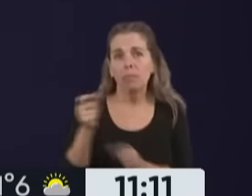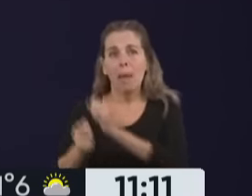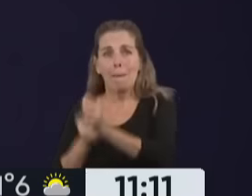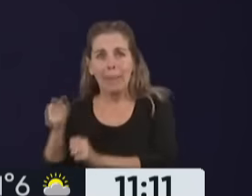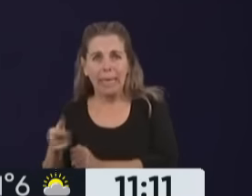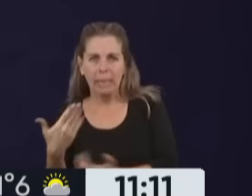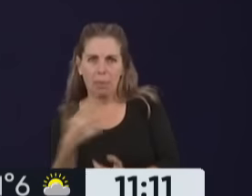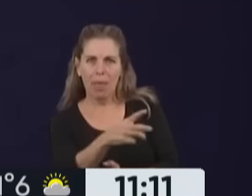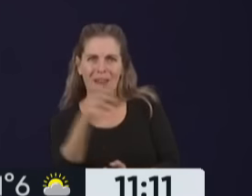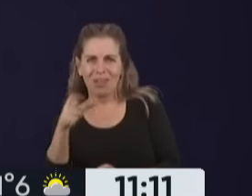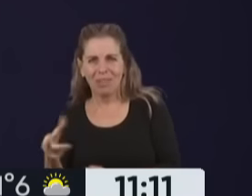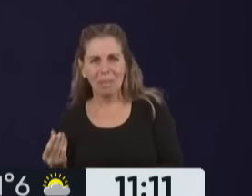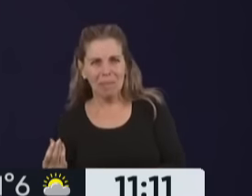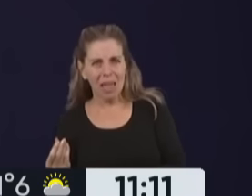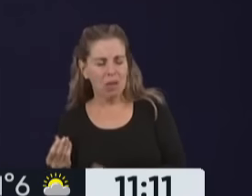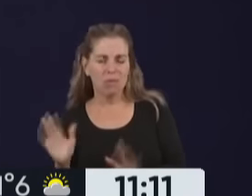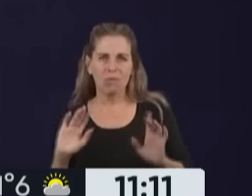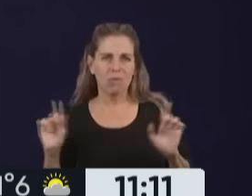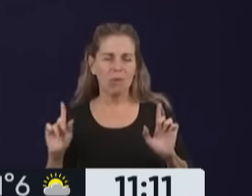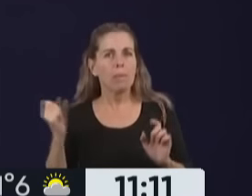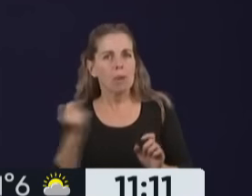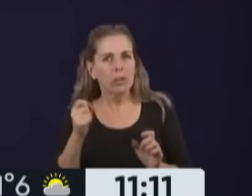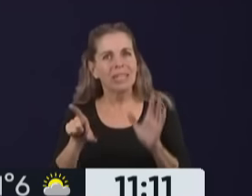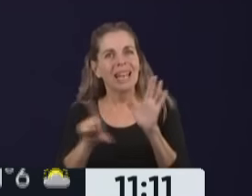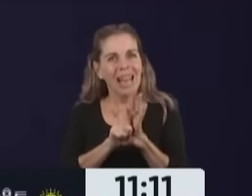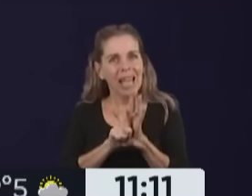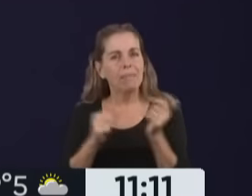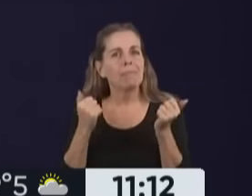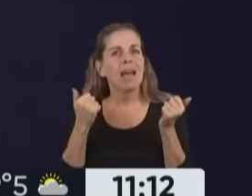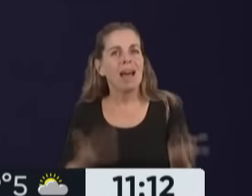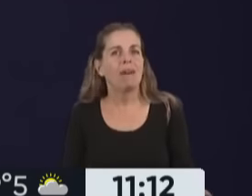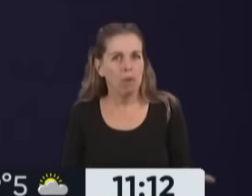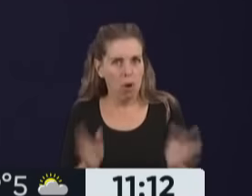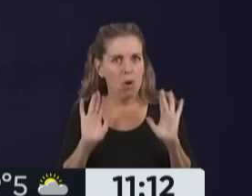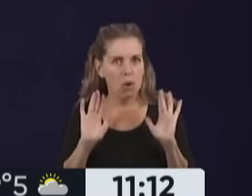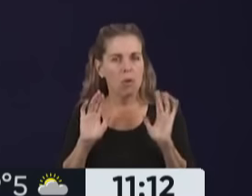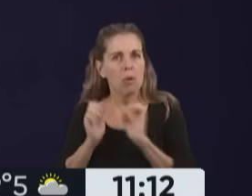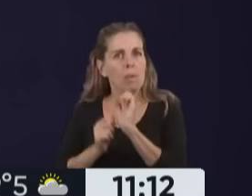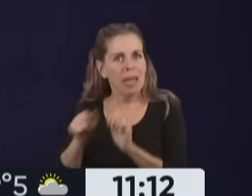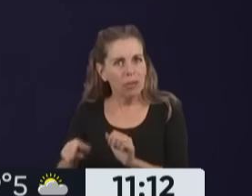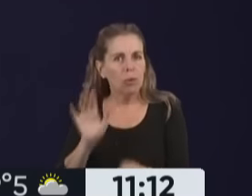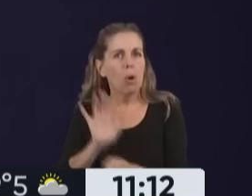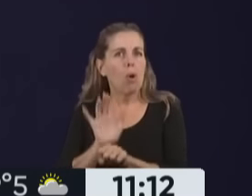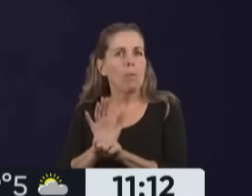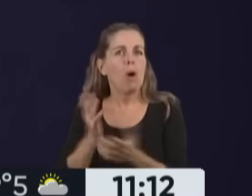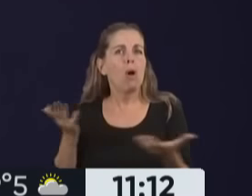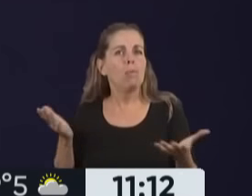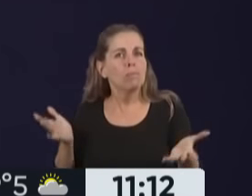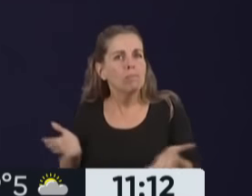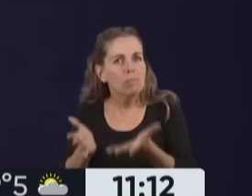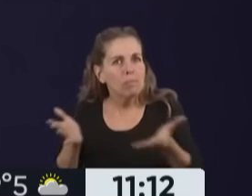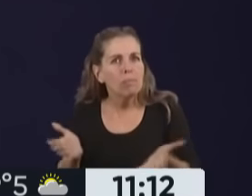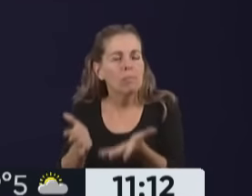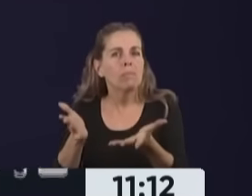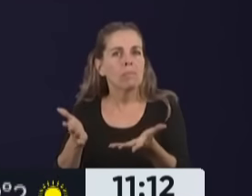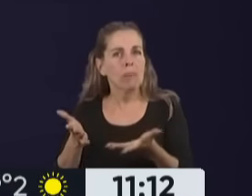contratarlo. Entonces, lo que se hace con esta medida es precisamente dar un paso más hacia que